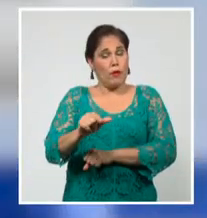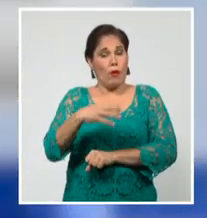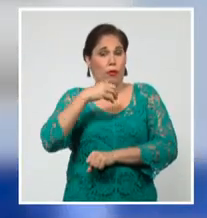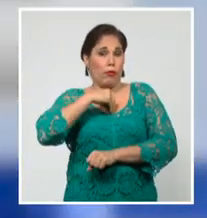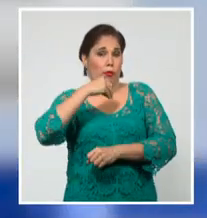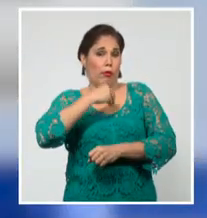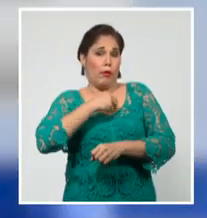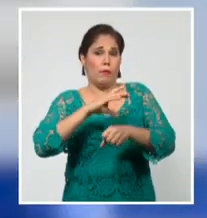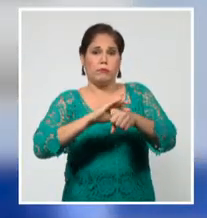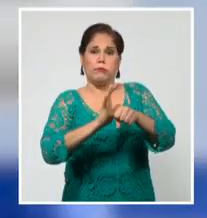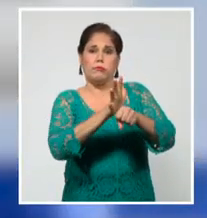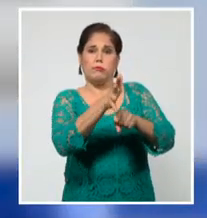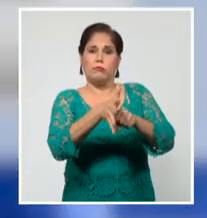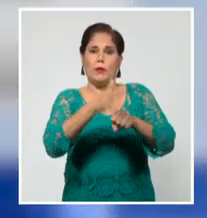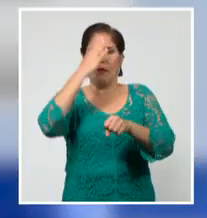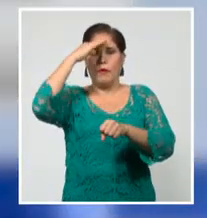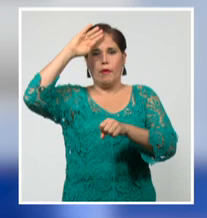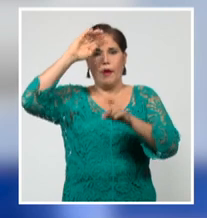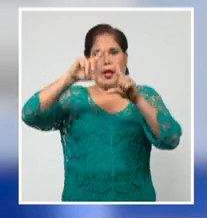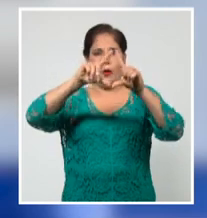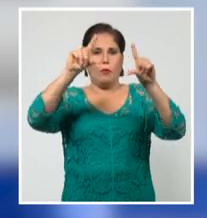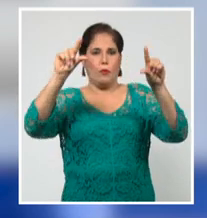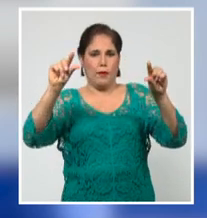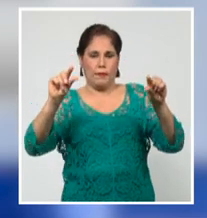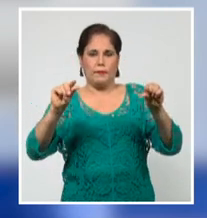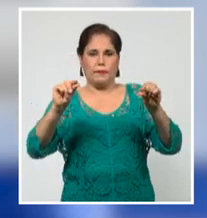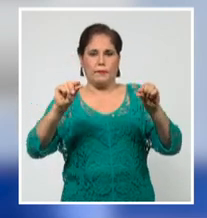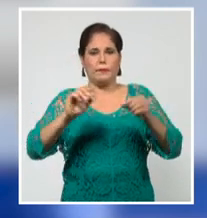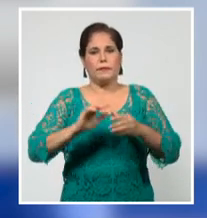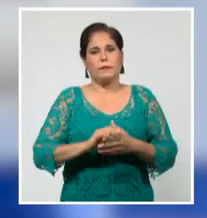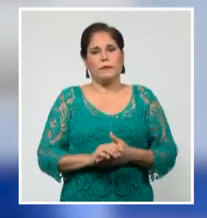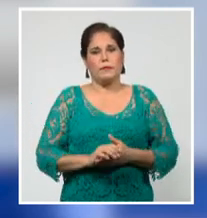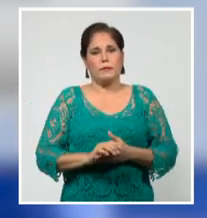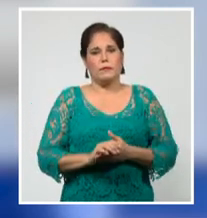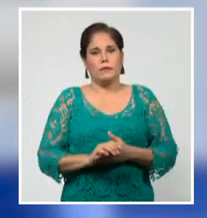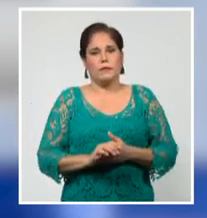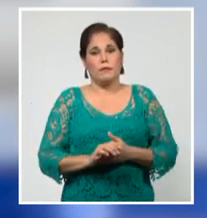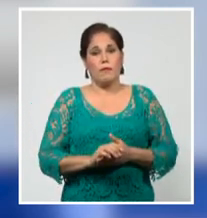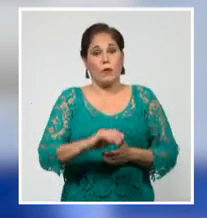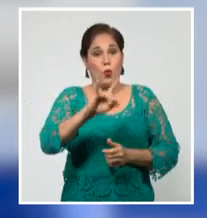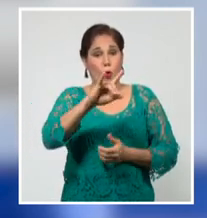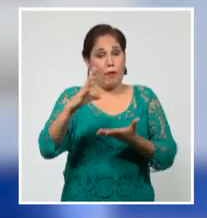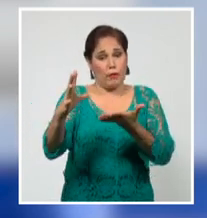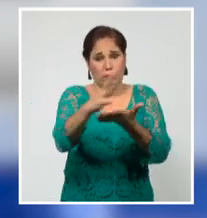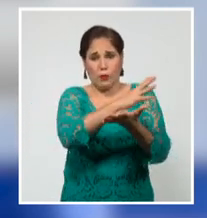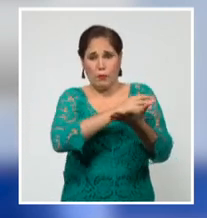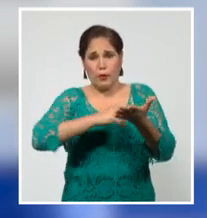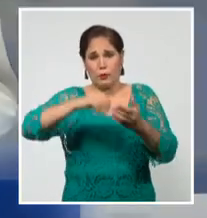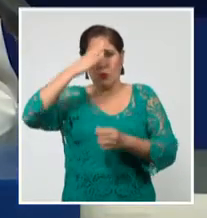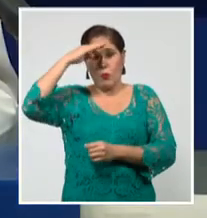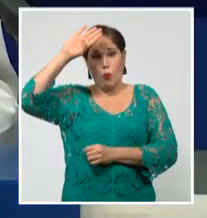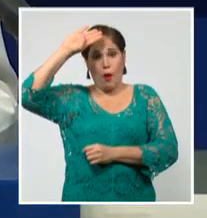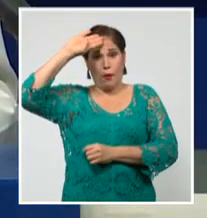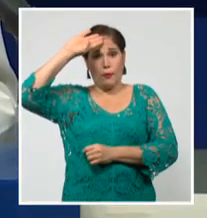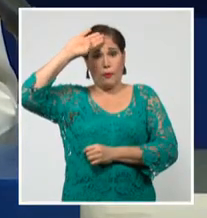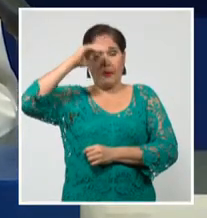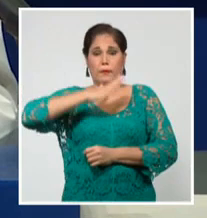19 en nuestro país los nueve casos diagnosticados son cubanos